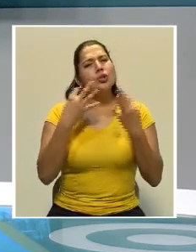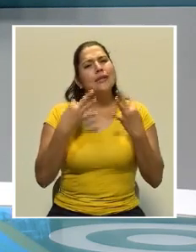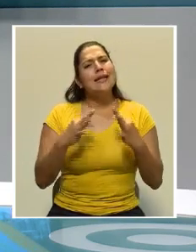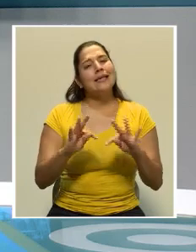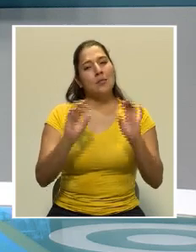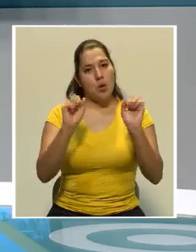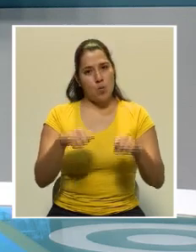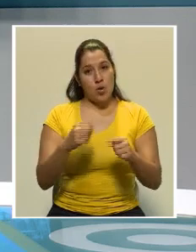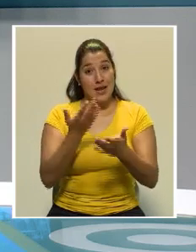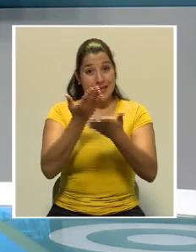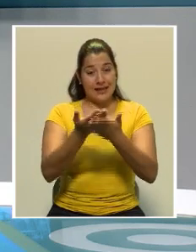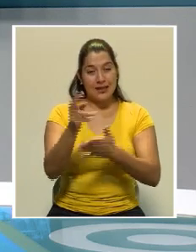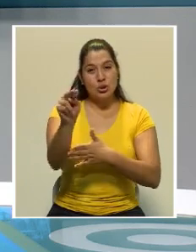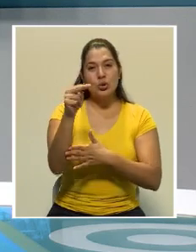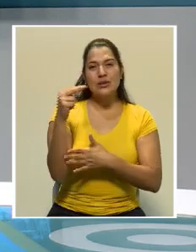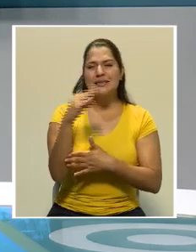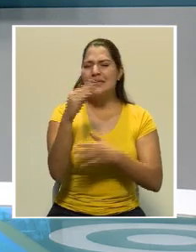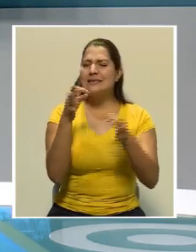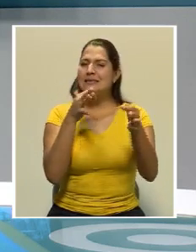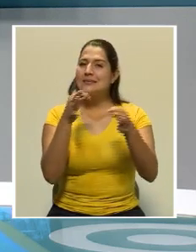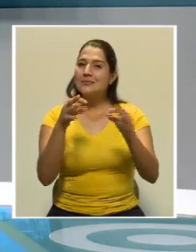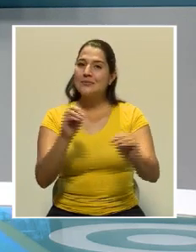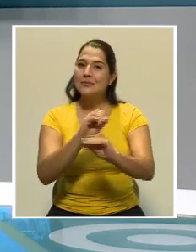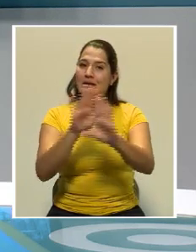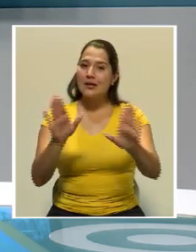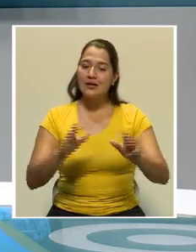darle noticias y contexto.